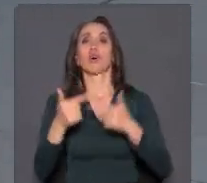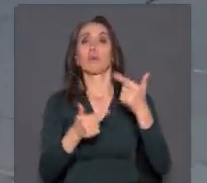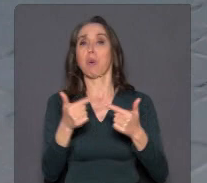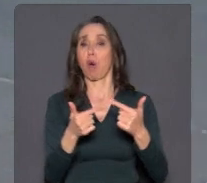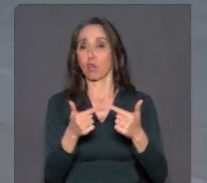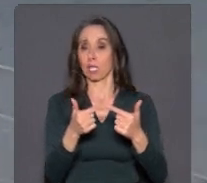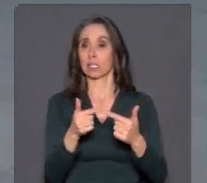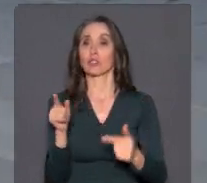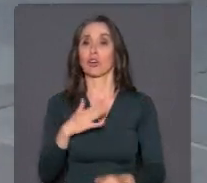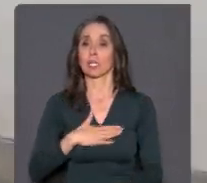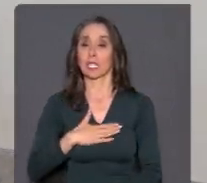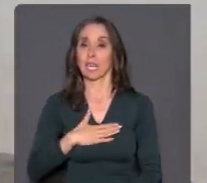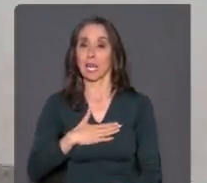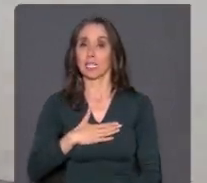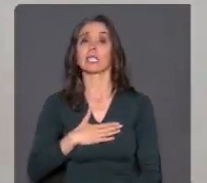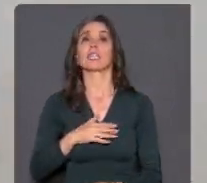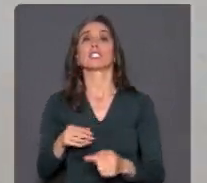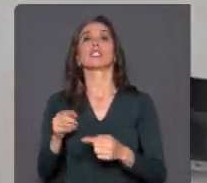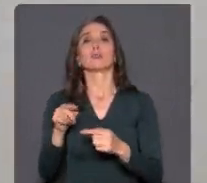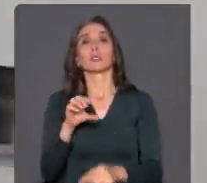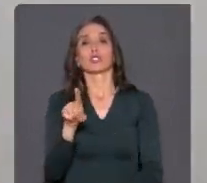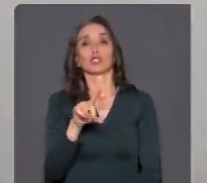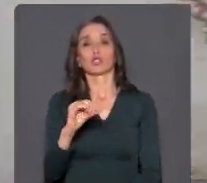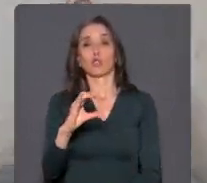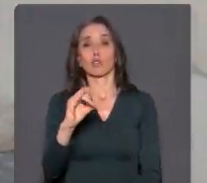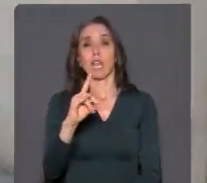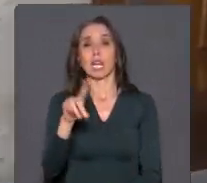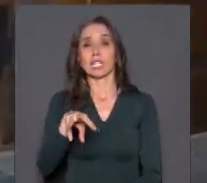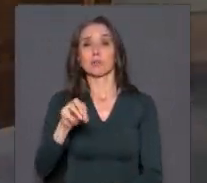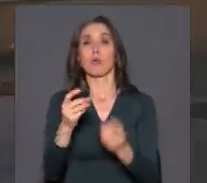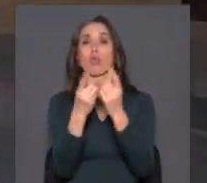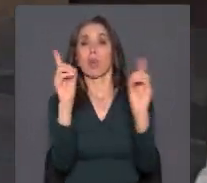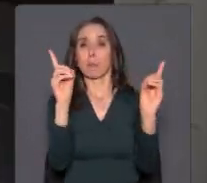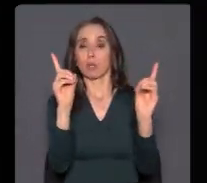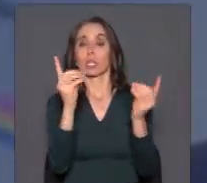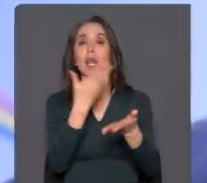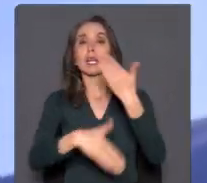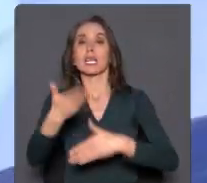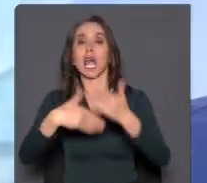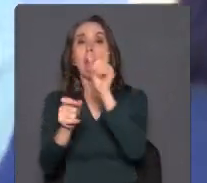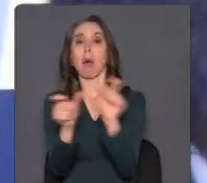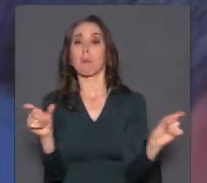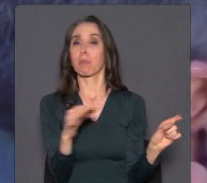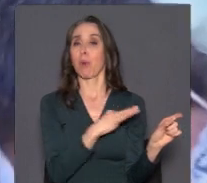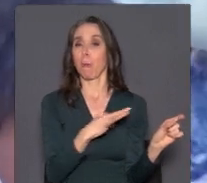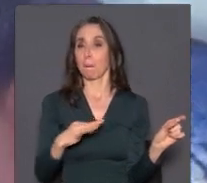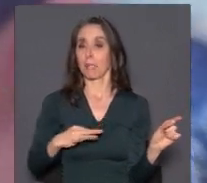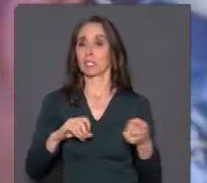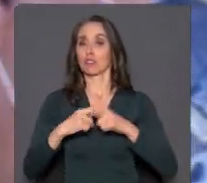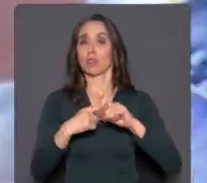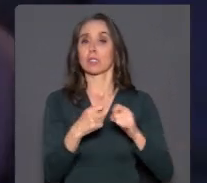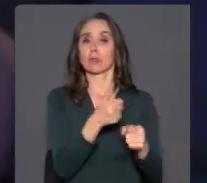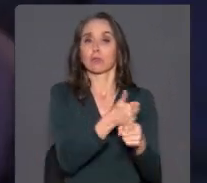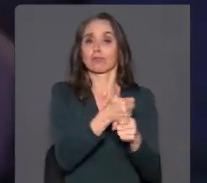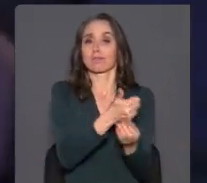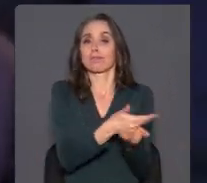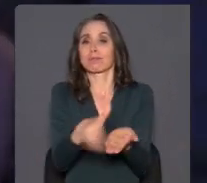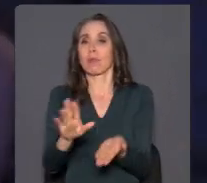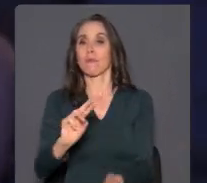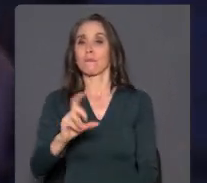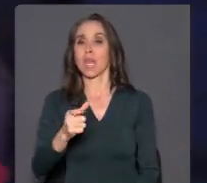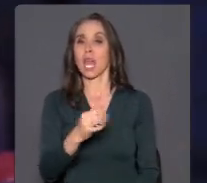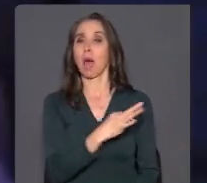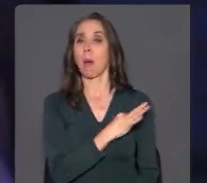dentro del socialismo democrático ante un eventual ajuste ministerial, discusión que se reactivó tras la salida de Janet Vega de Desarrollo